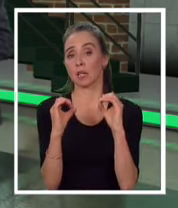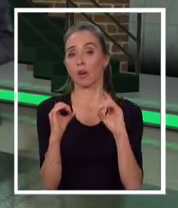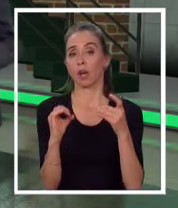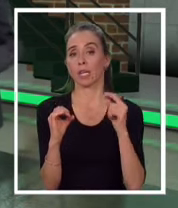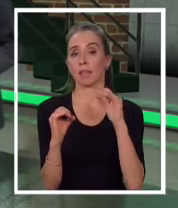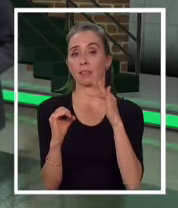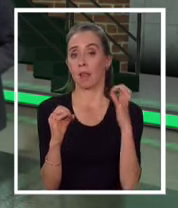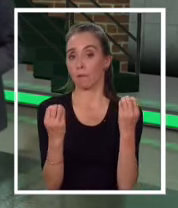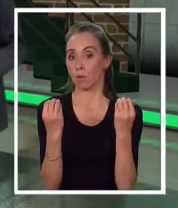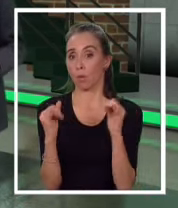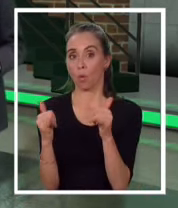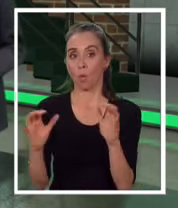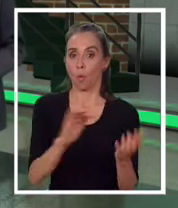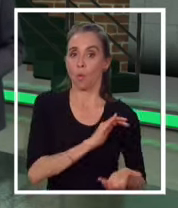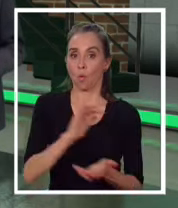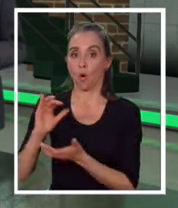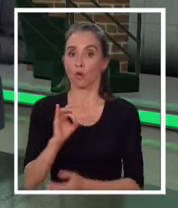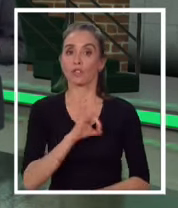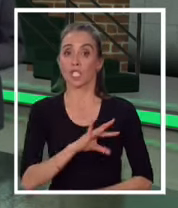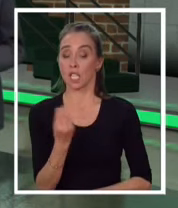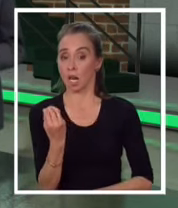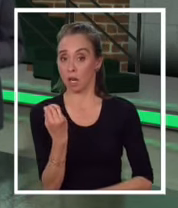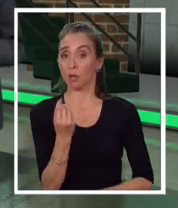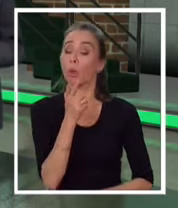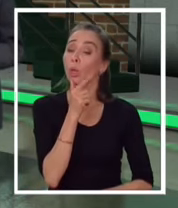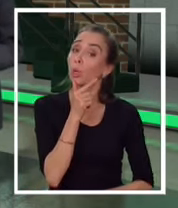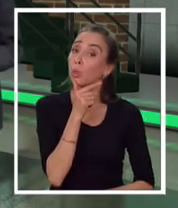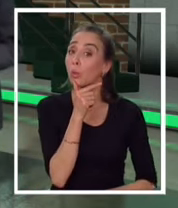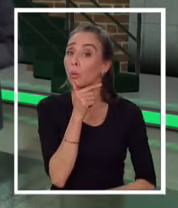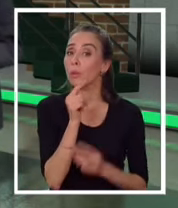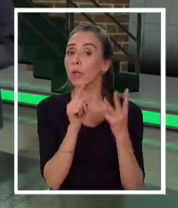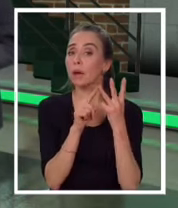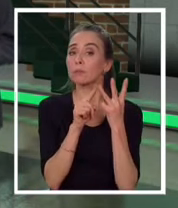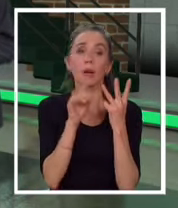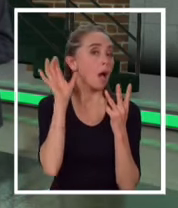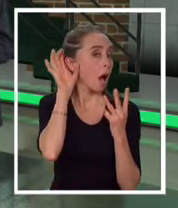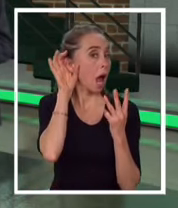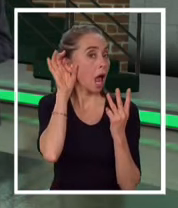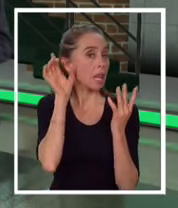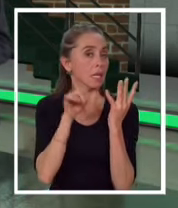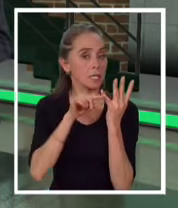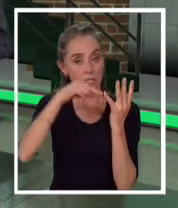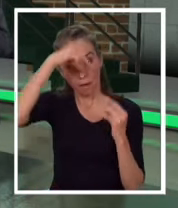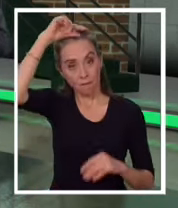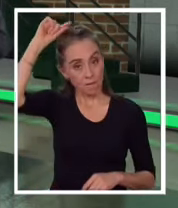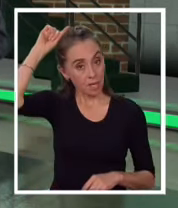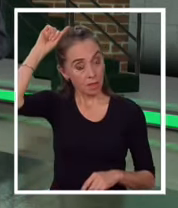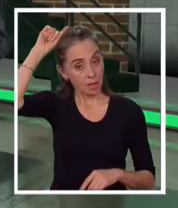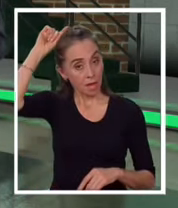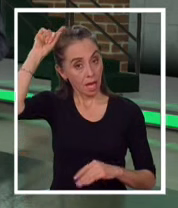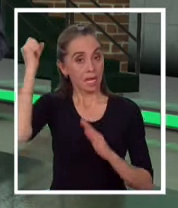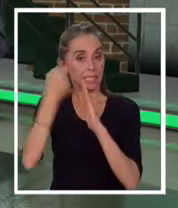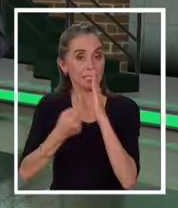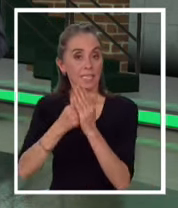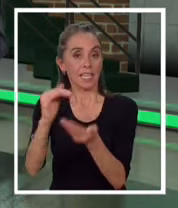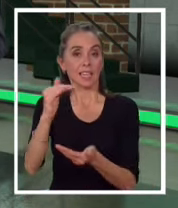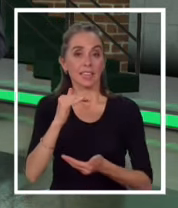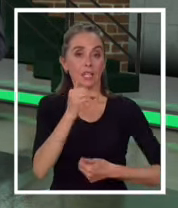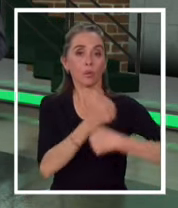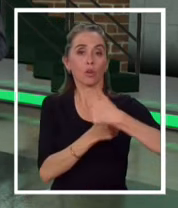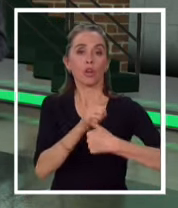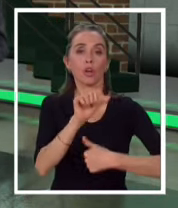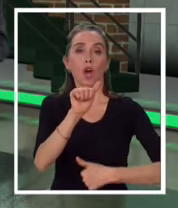Getafe, gran partido del chileno. Pero las dudas están instaladas con Alexis Sánchez y Arturo Vidal peleando el título en la